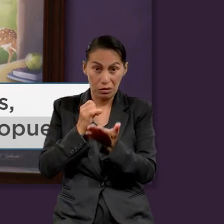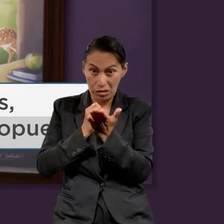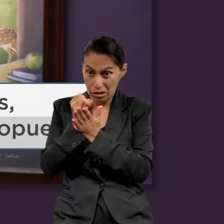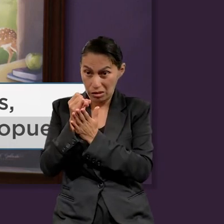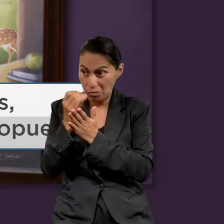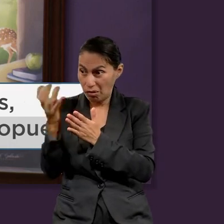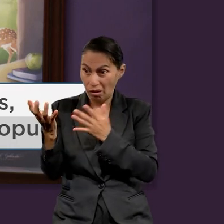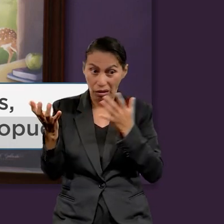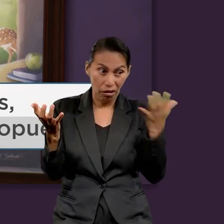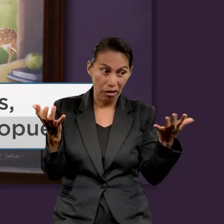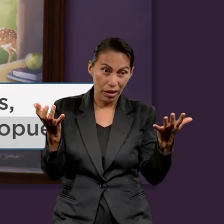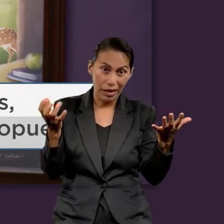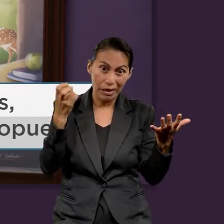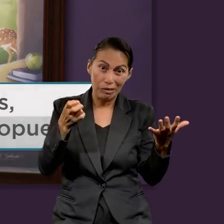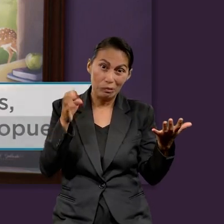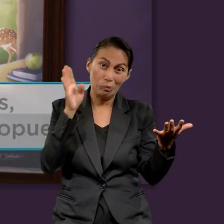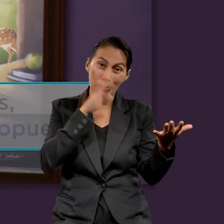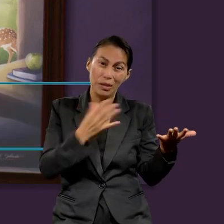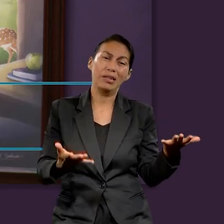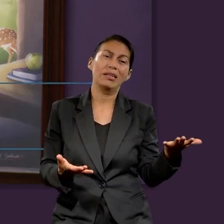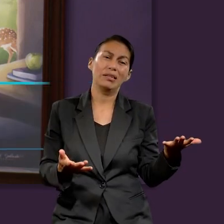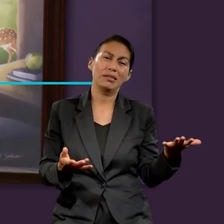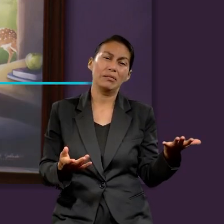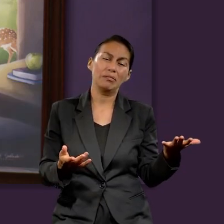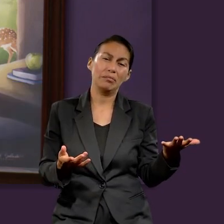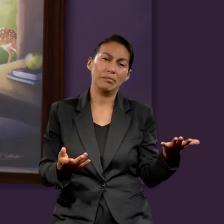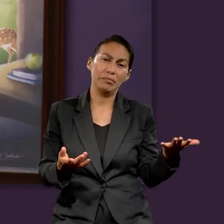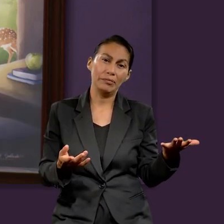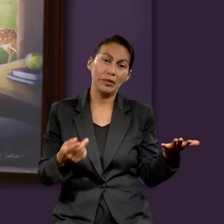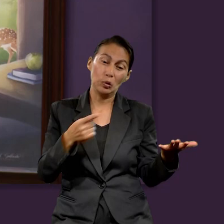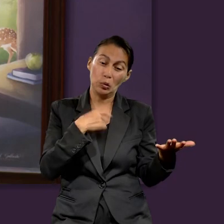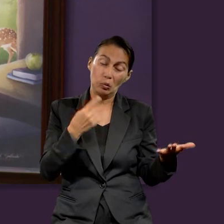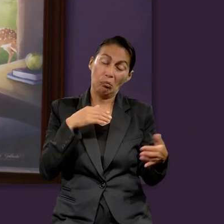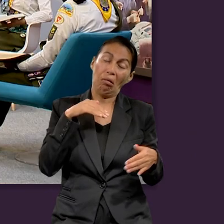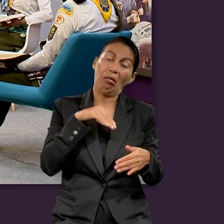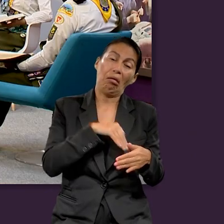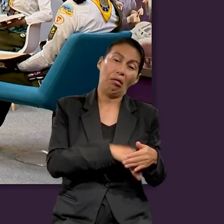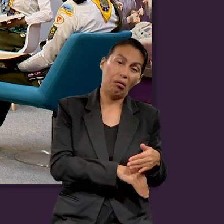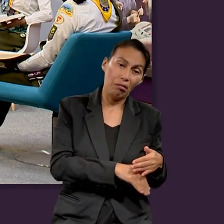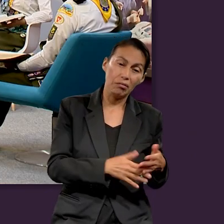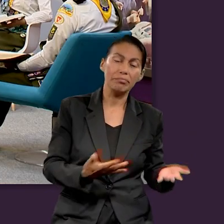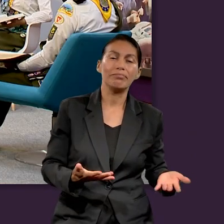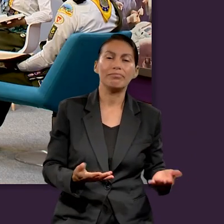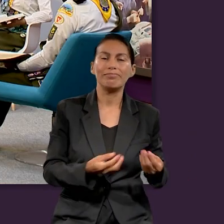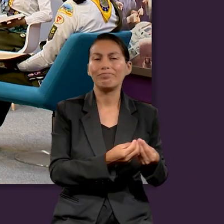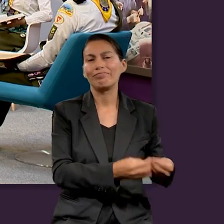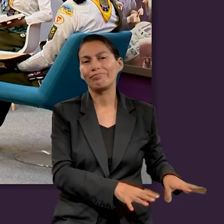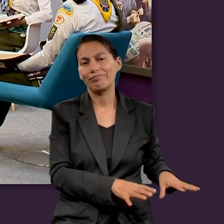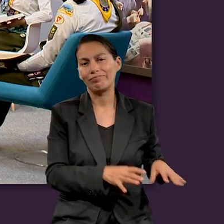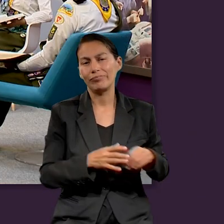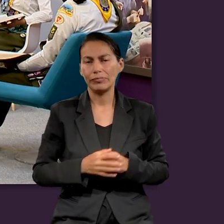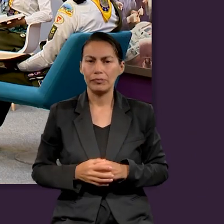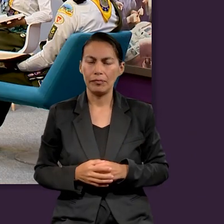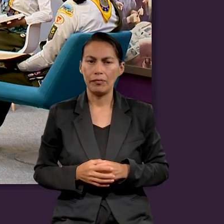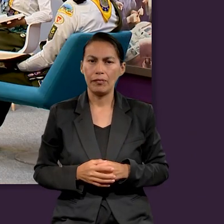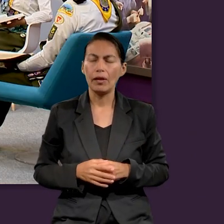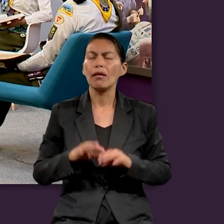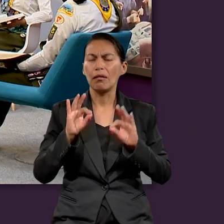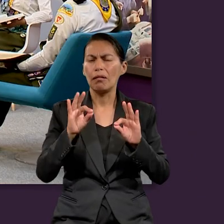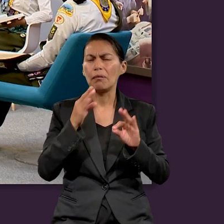finales y no establecer realmente nuestro bando y sobre todo nuestra fe puede ser perjudicial Para nuestras vidas incluso